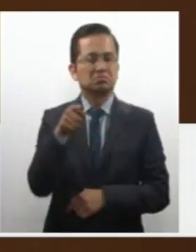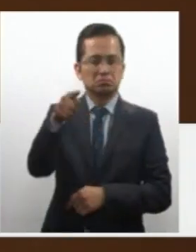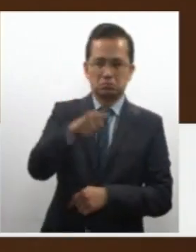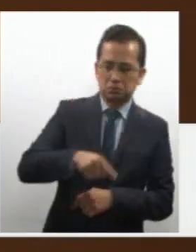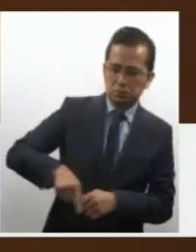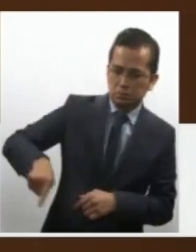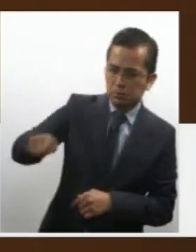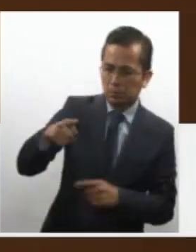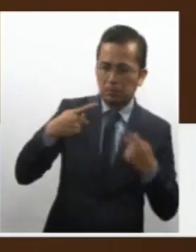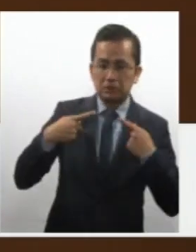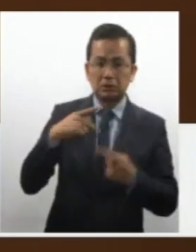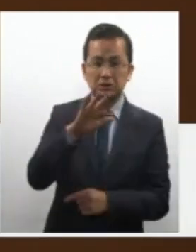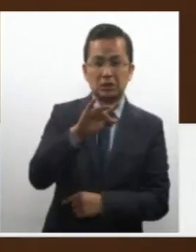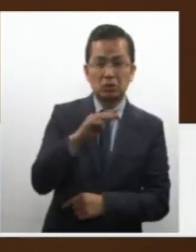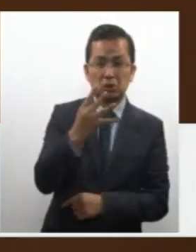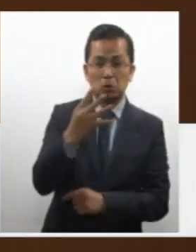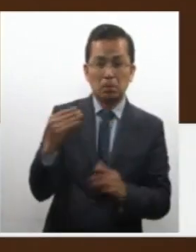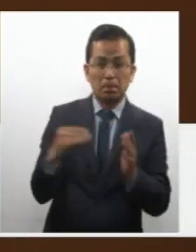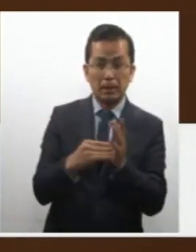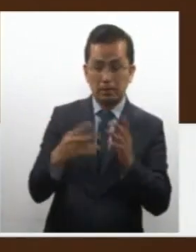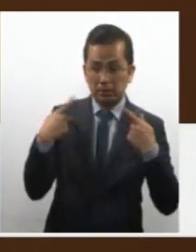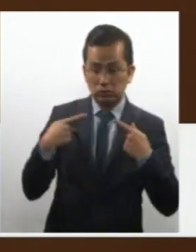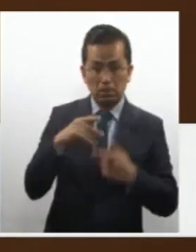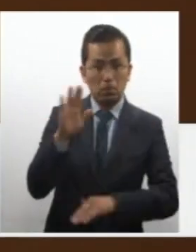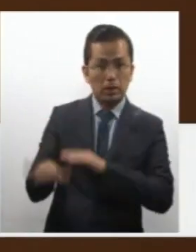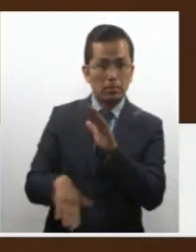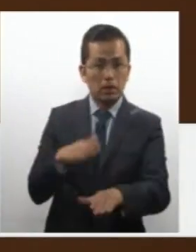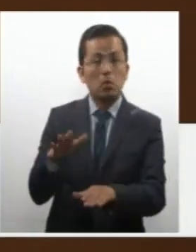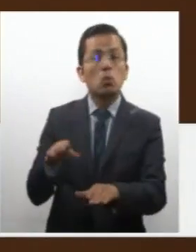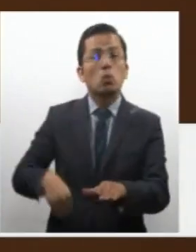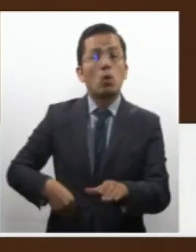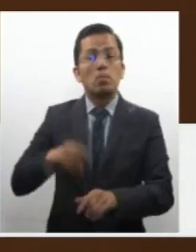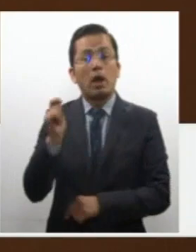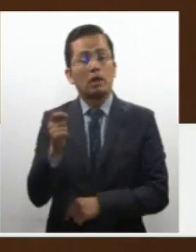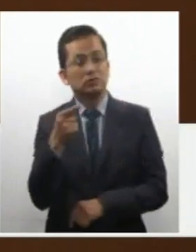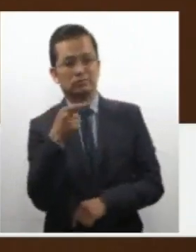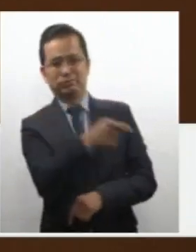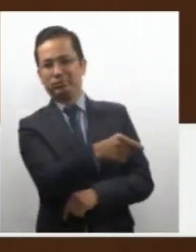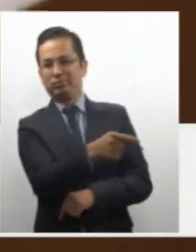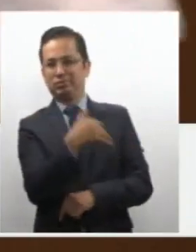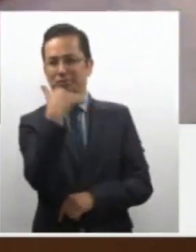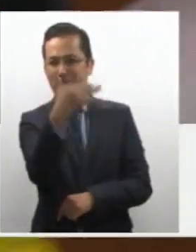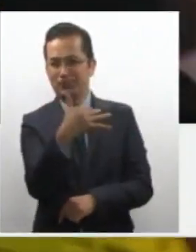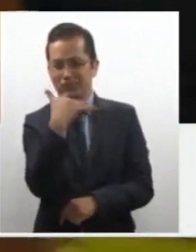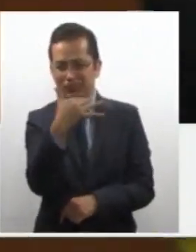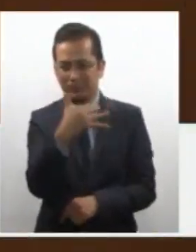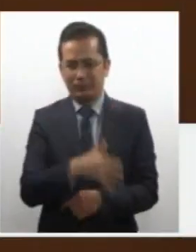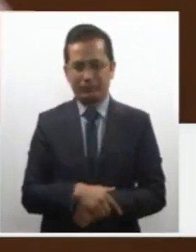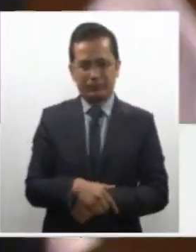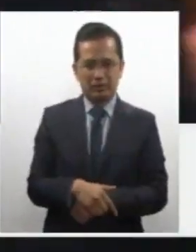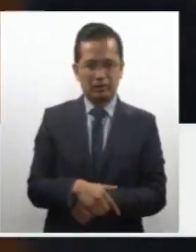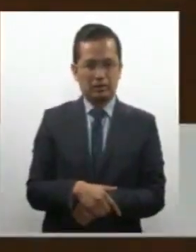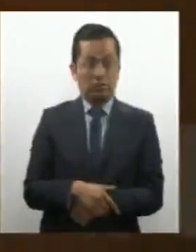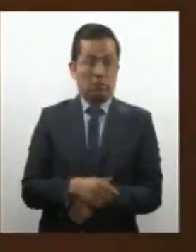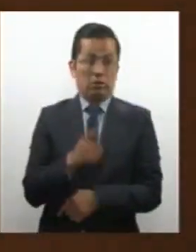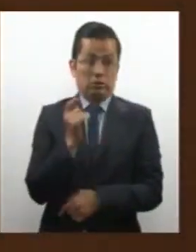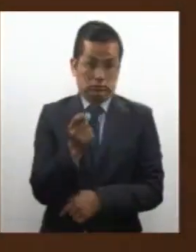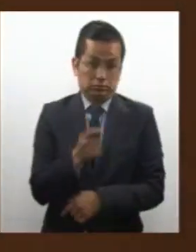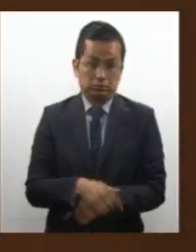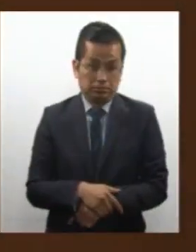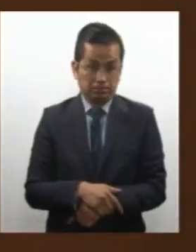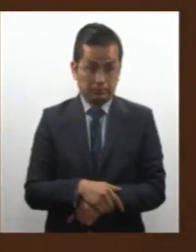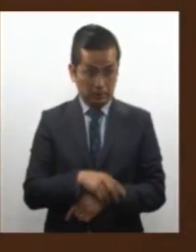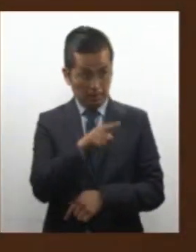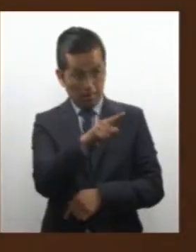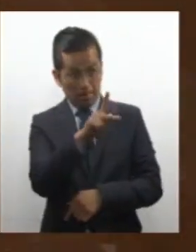muertes tempranas al año en México. Es de mayor relevancia el que